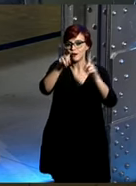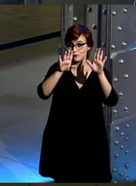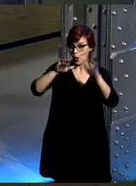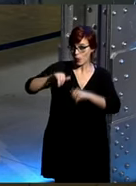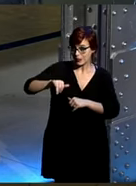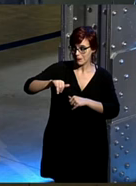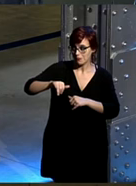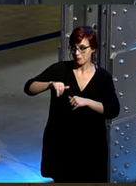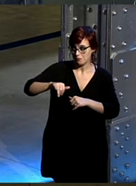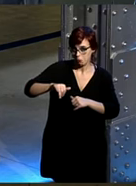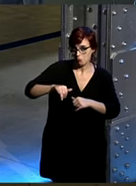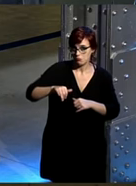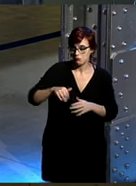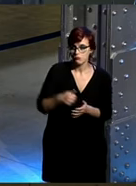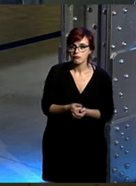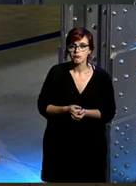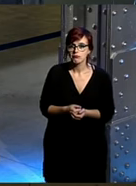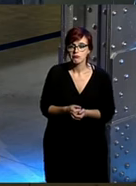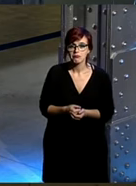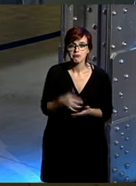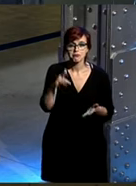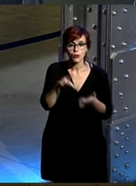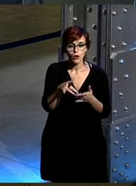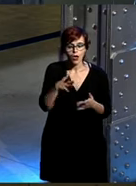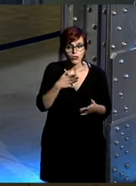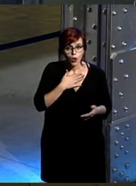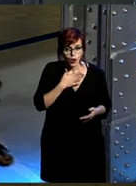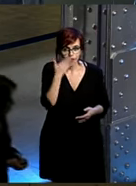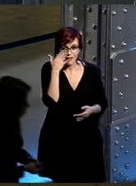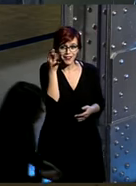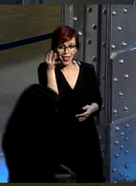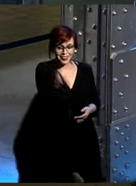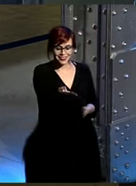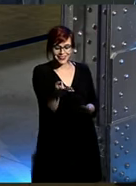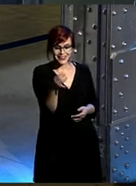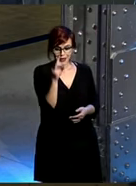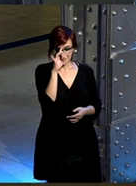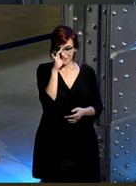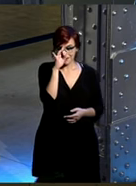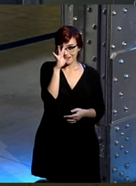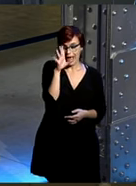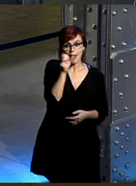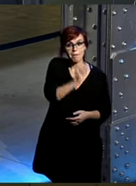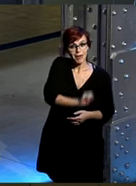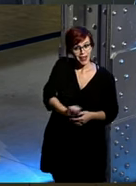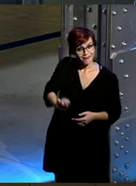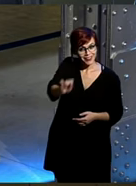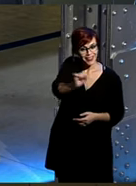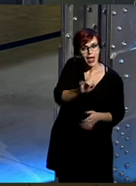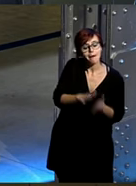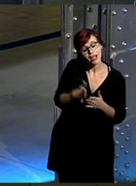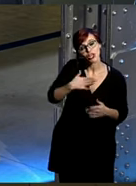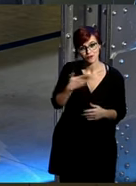pregunta. Bueno, yo la verdad es que me he quedado maravillada. Pero bueno, me presento un poco. Yo